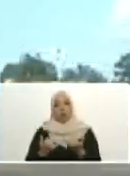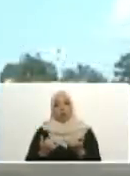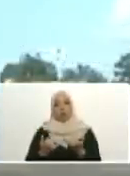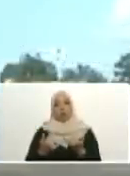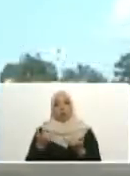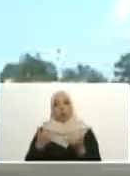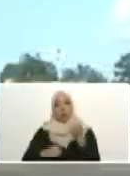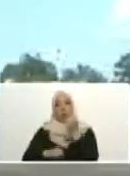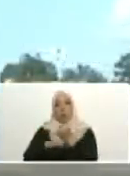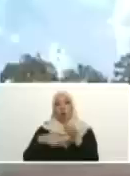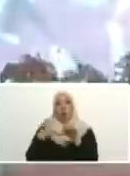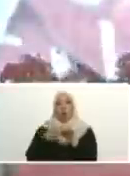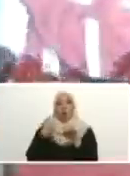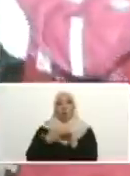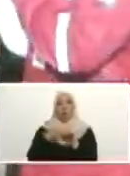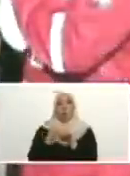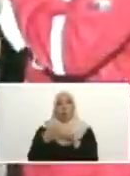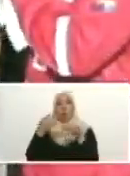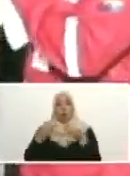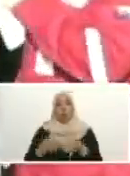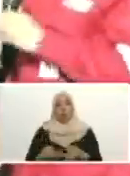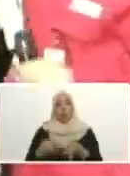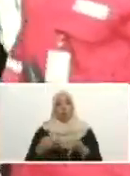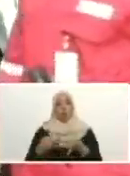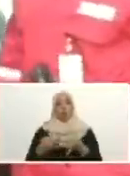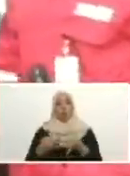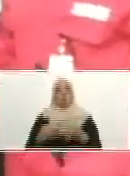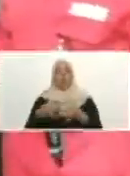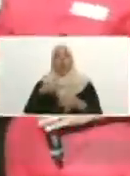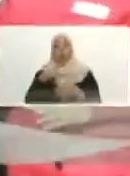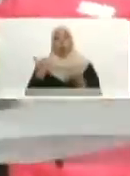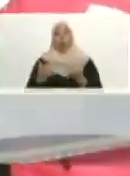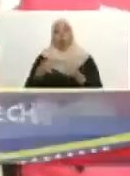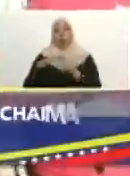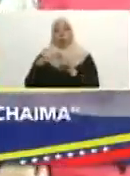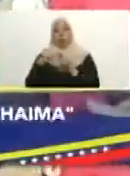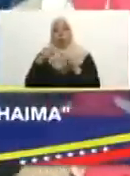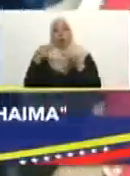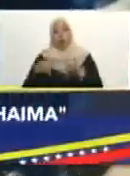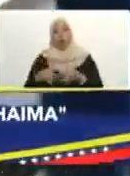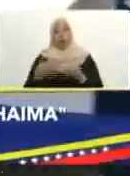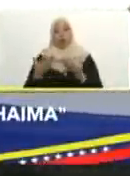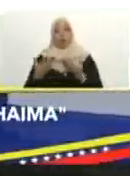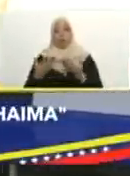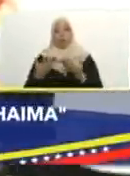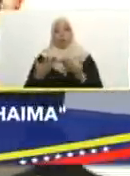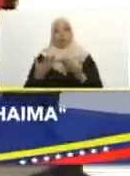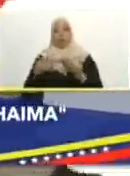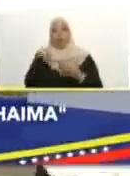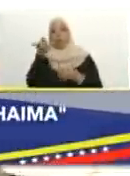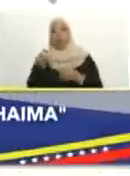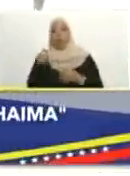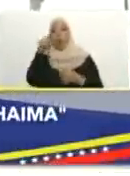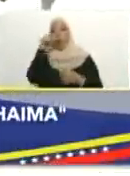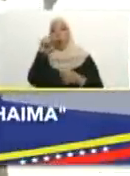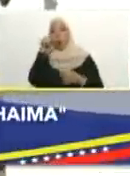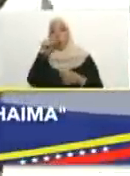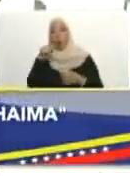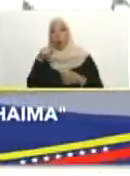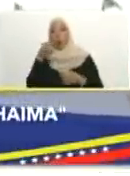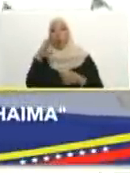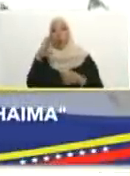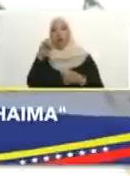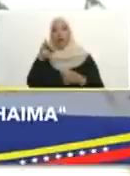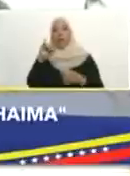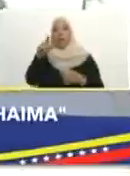su compromiso es una realidad, mi comandante. Es una realidad. Por acá tenemos a Cipriano.